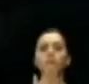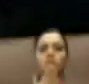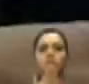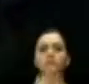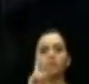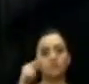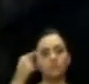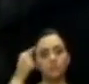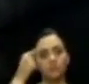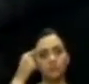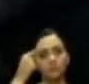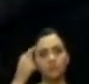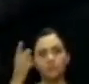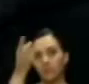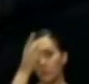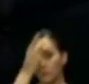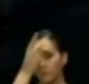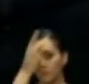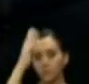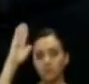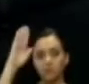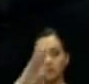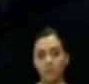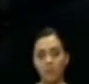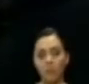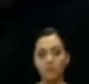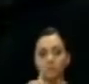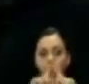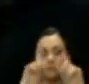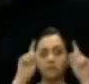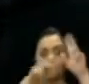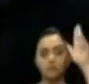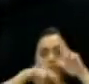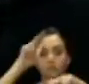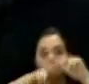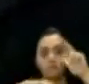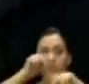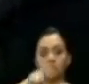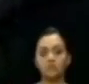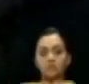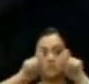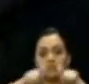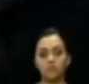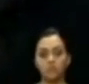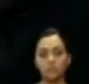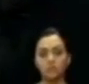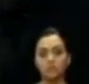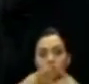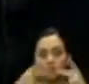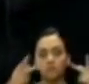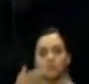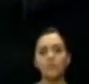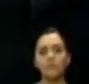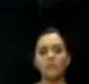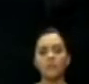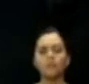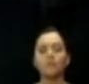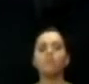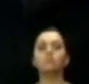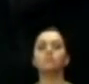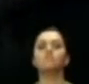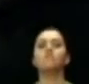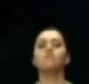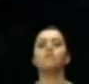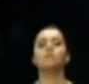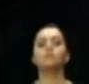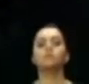en cuanto a la reducción de la deuda con las compañías constructoras que tienen contratos con obras gubernamentales específicamente, ya que hubo